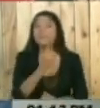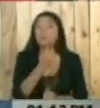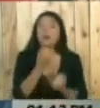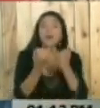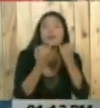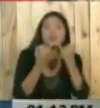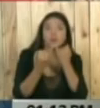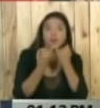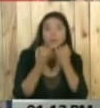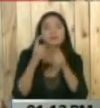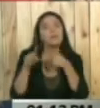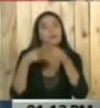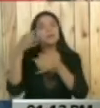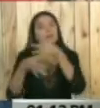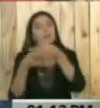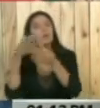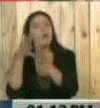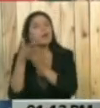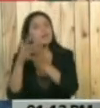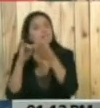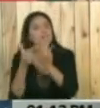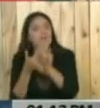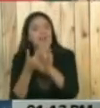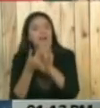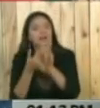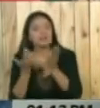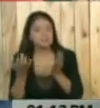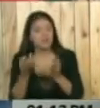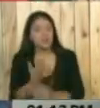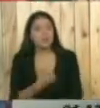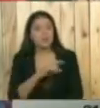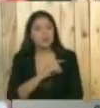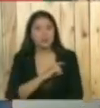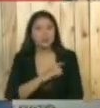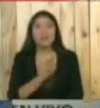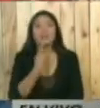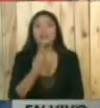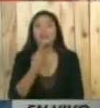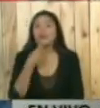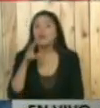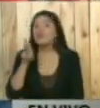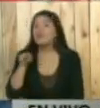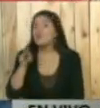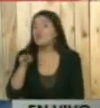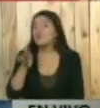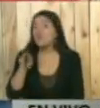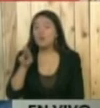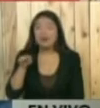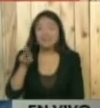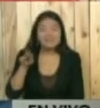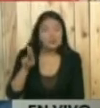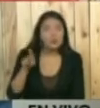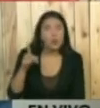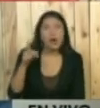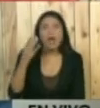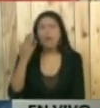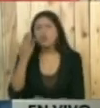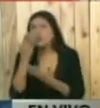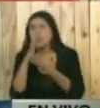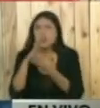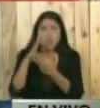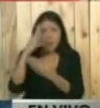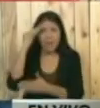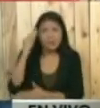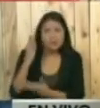el tuyo. Quiero que le digas que nunca, nunca dude de Dios que está con